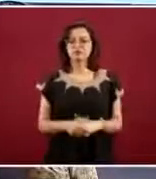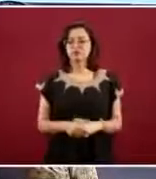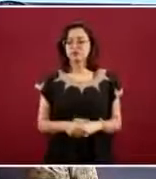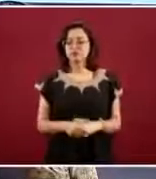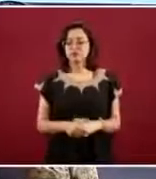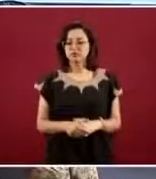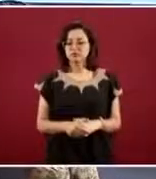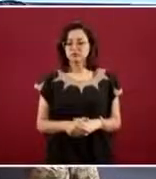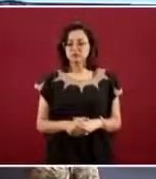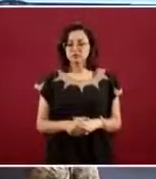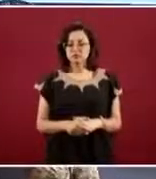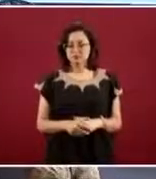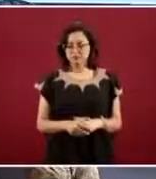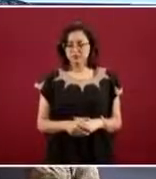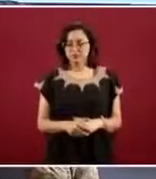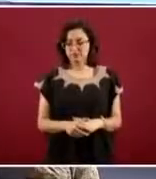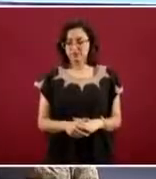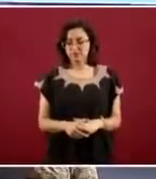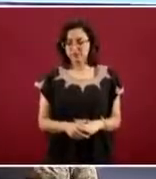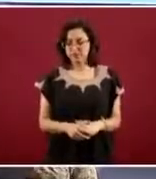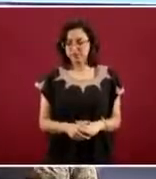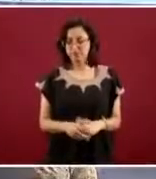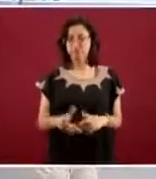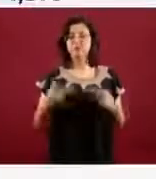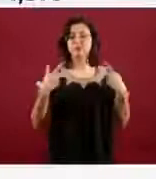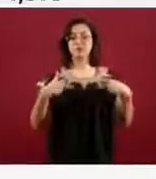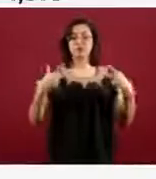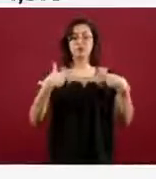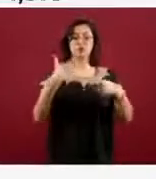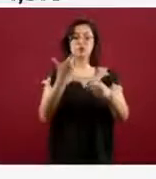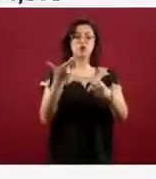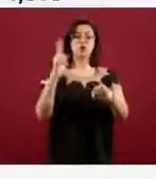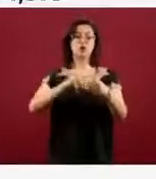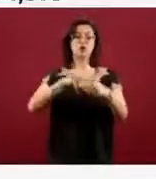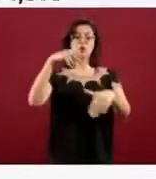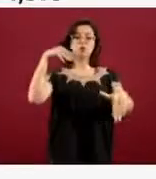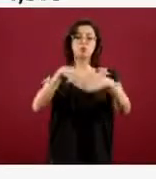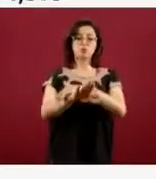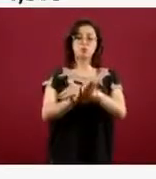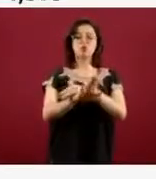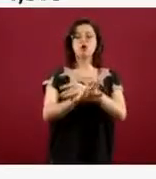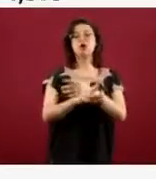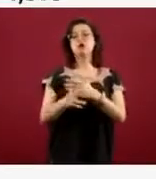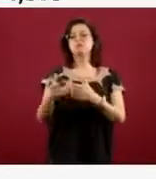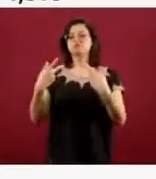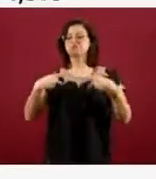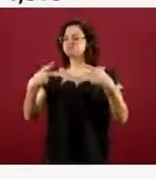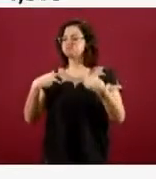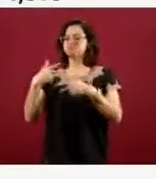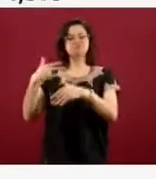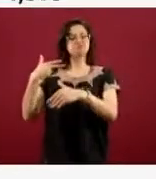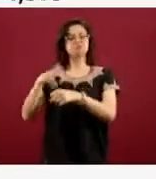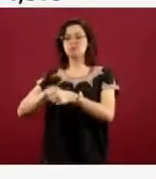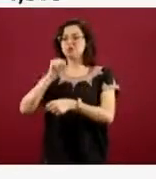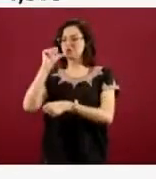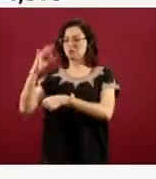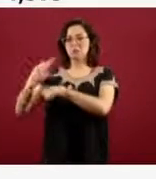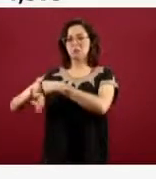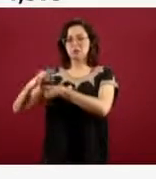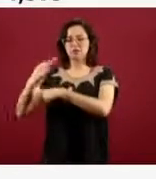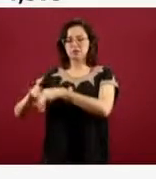nuestra distribución de casos hospitalizados comparados con ambulatorios, una diferencia